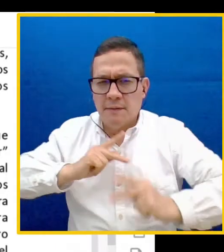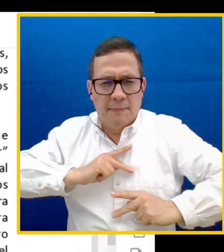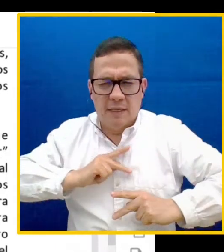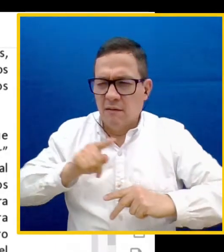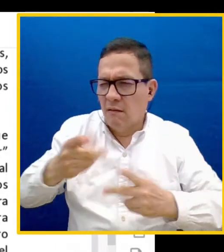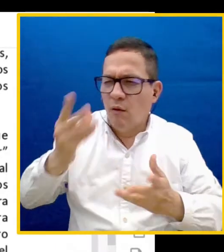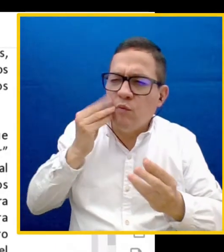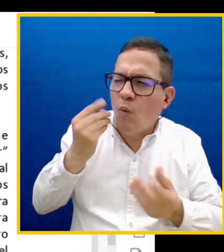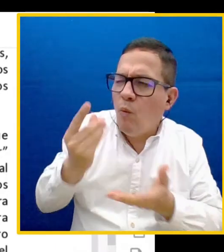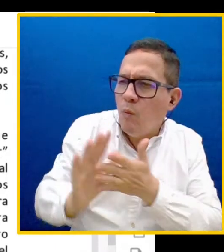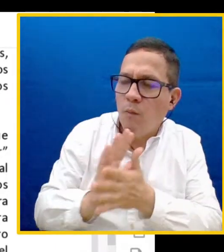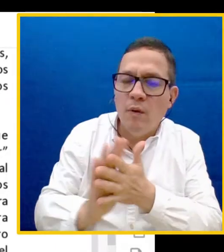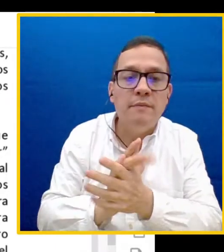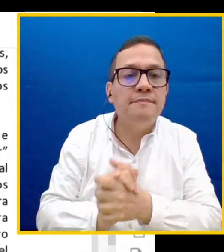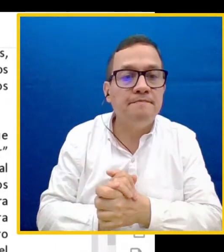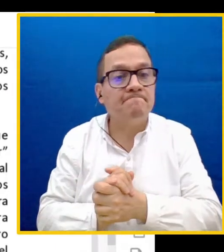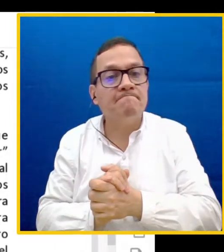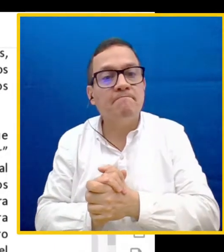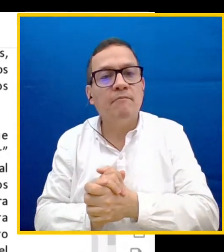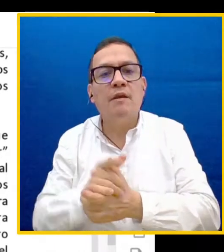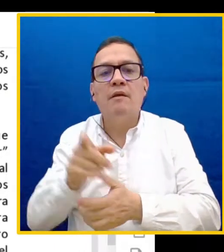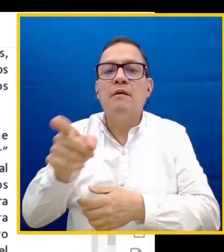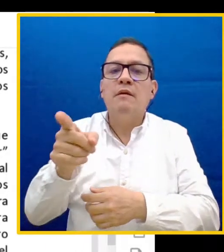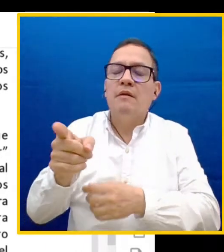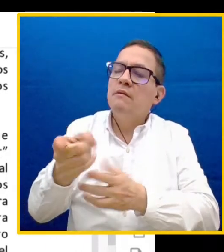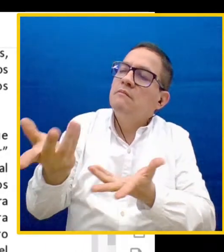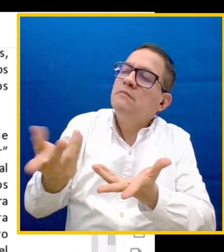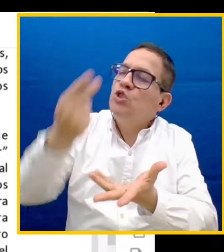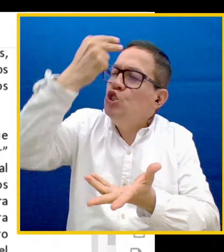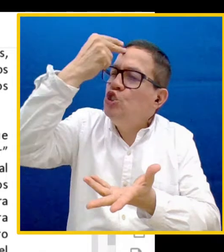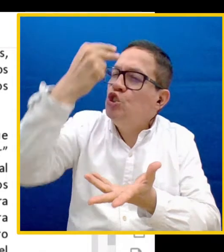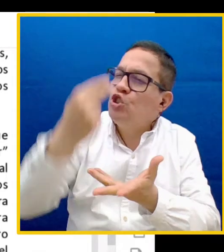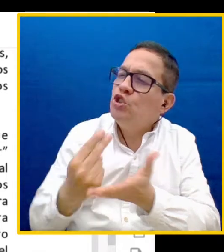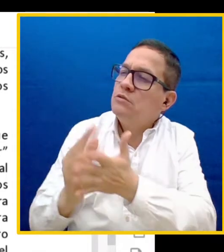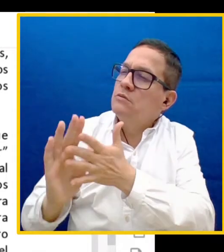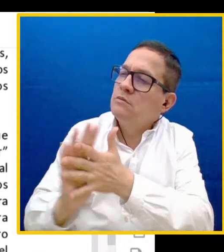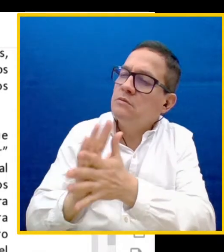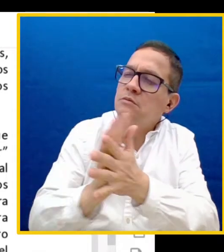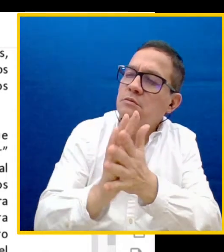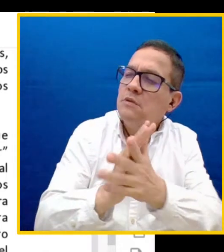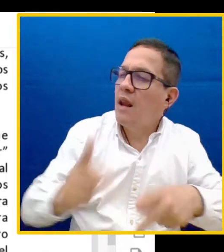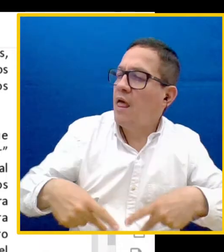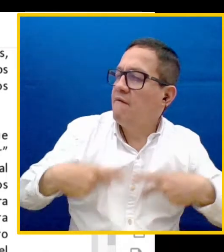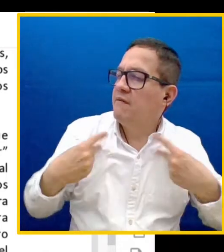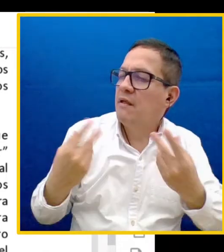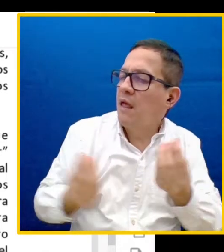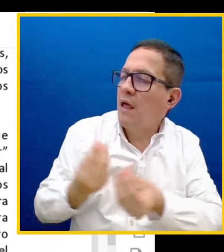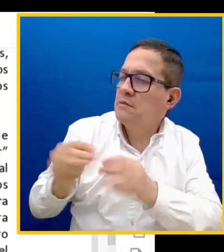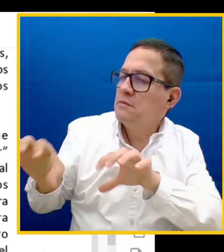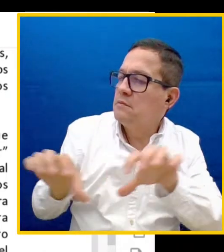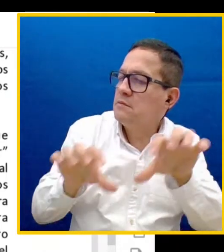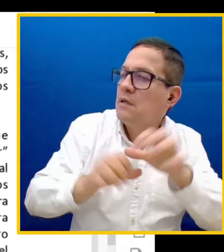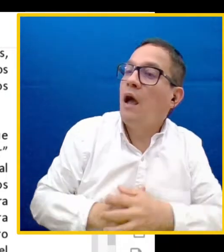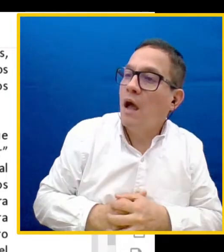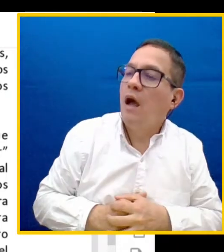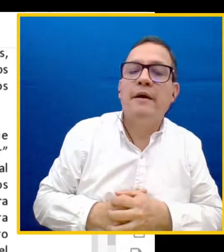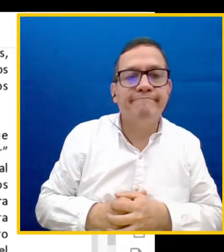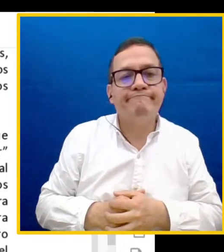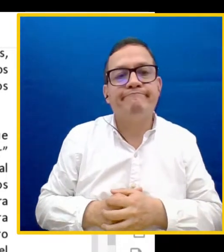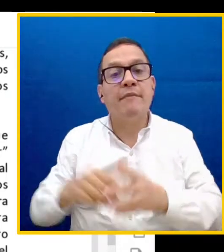personales, la producción y revisión de historias de vida, el análisis